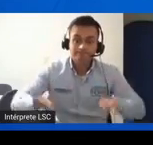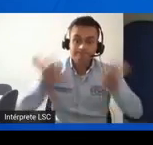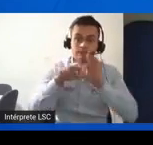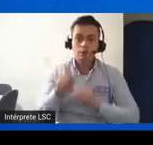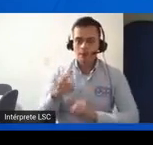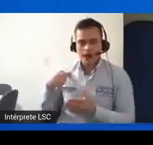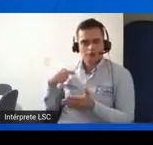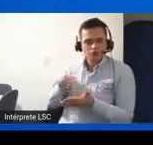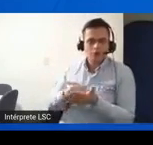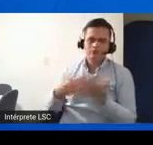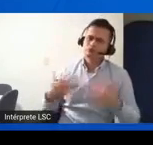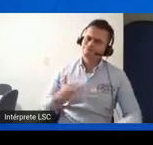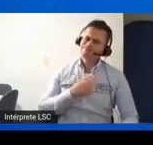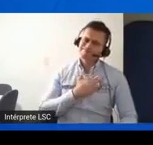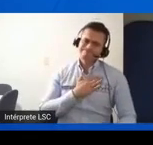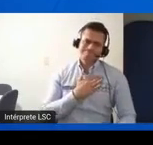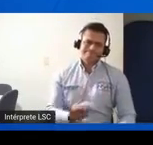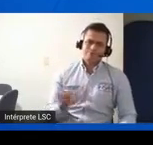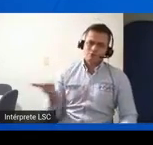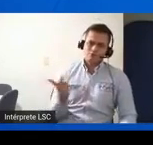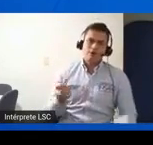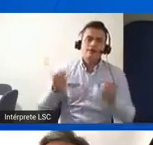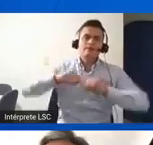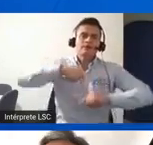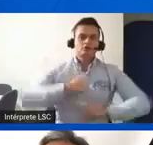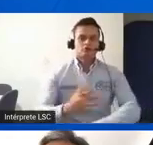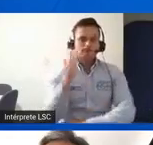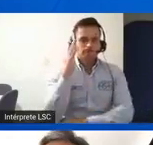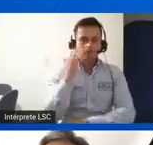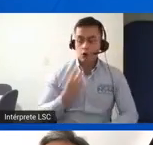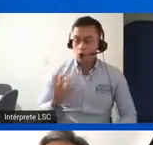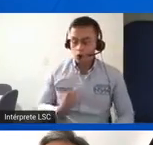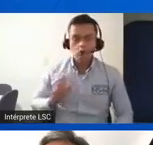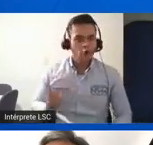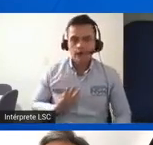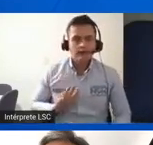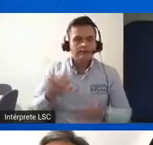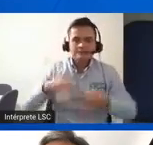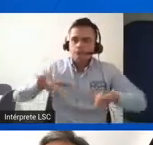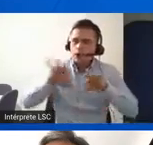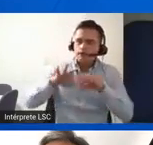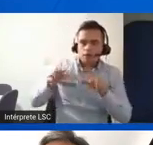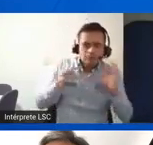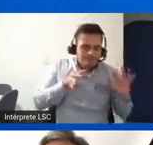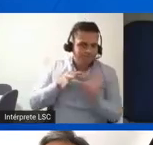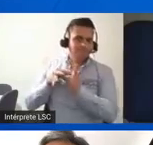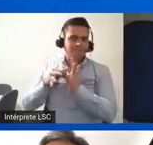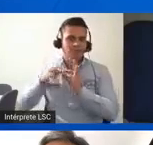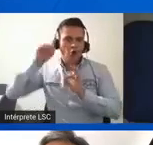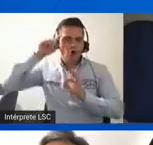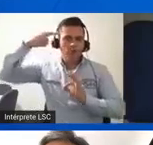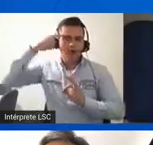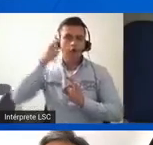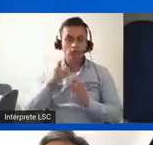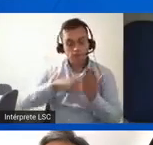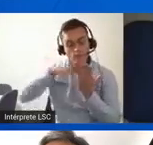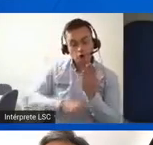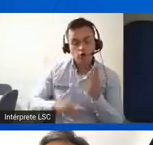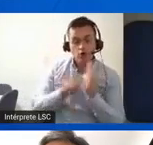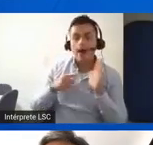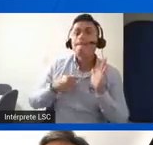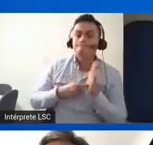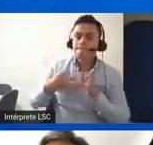a quien nuevamente felicito, y yo como ponente vamos a estar muy de cerca con el gobierno para que todo lo que dice en el proyecto de ley se